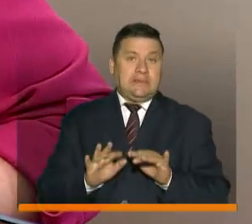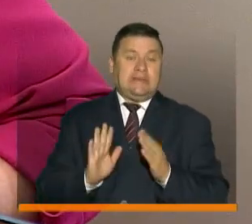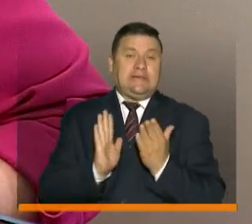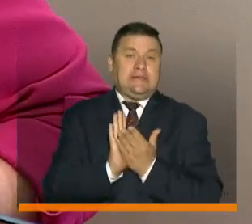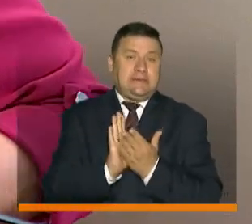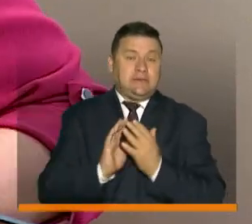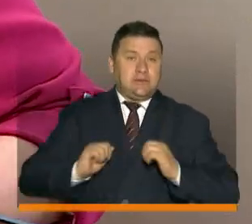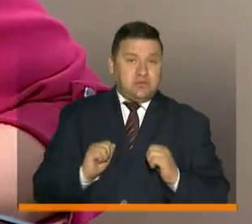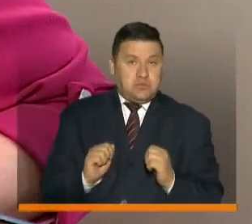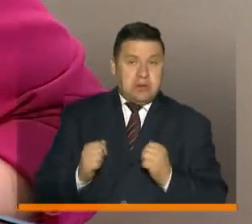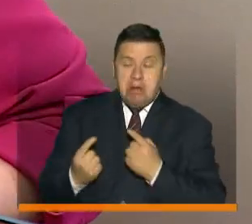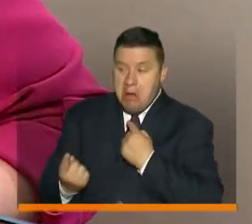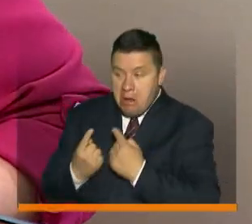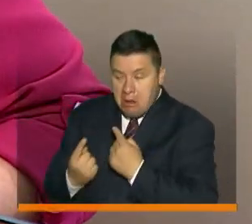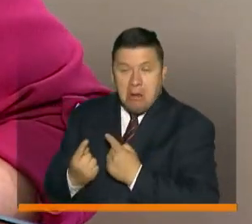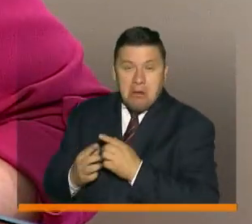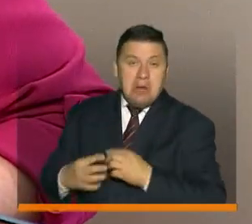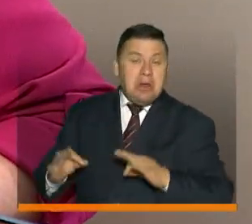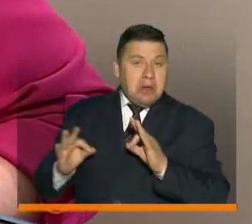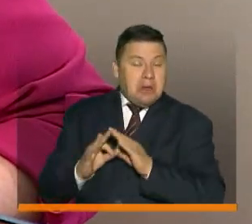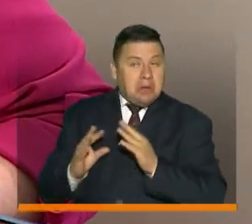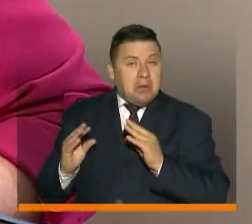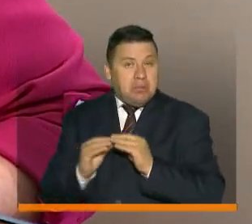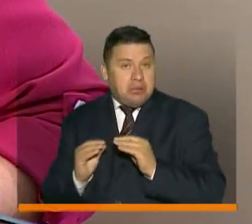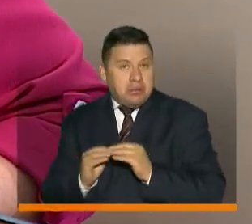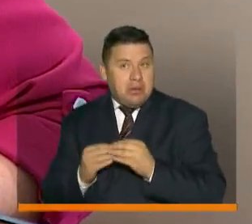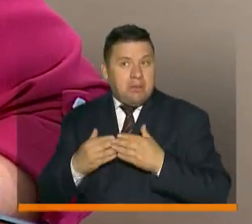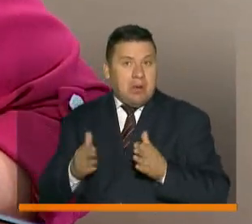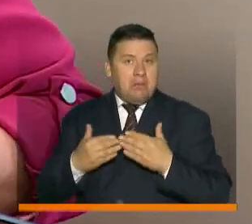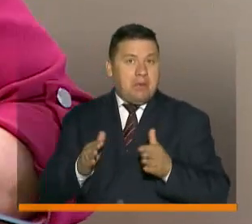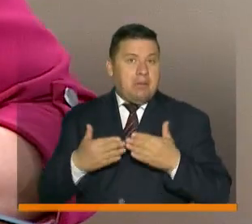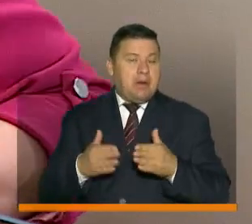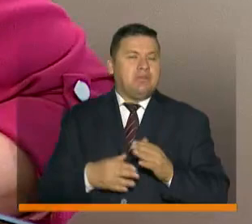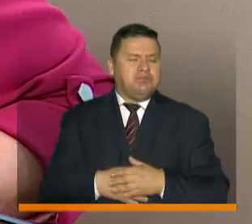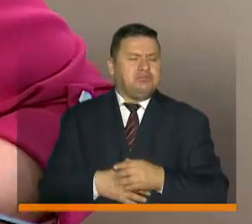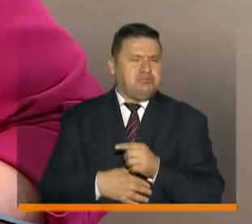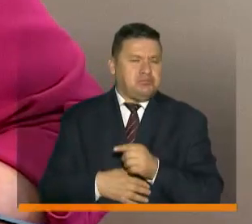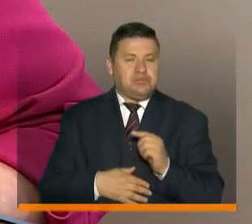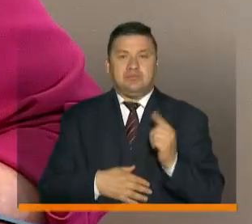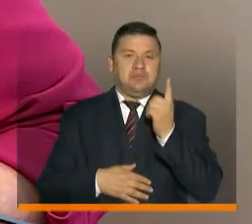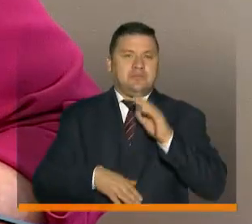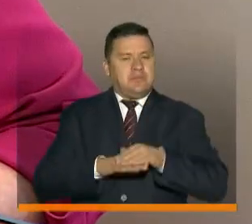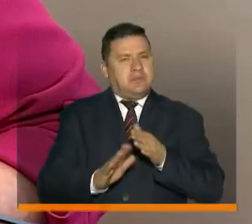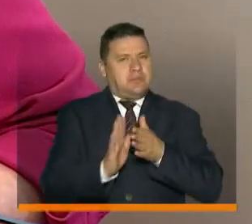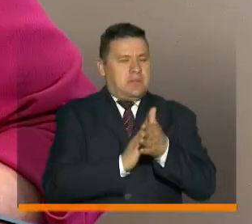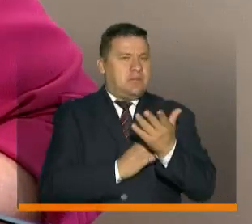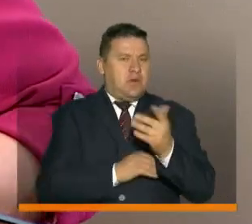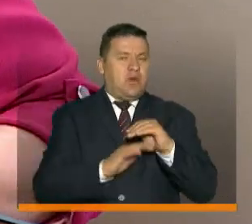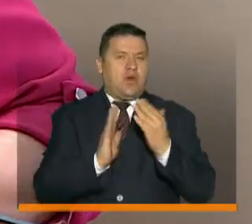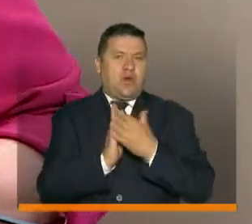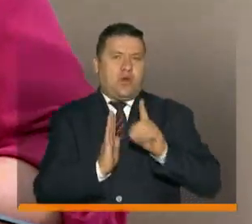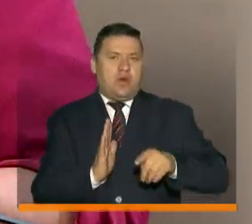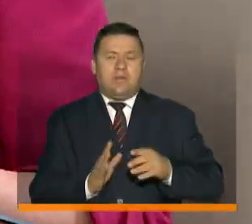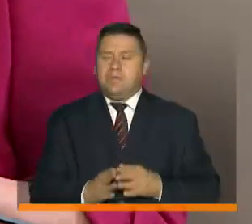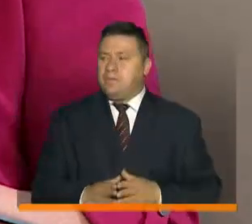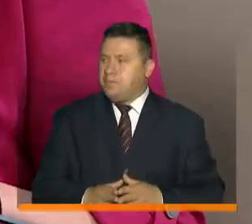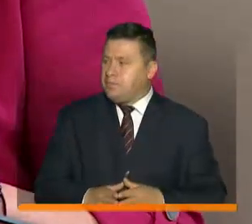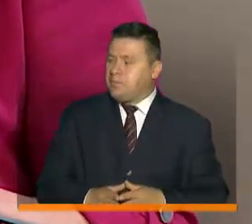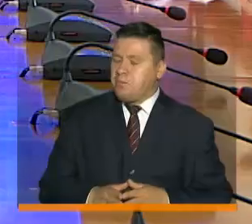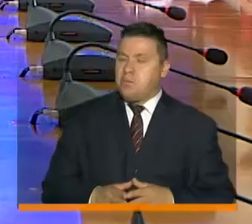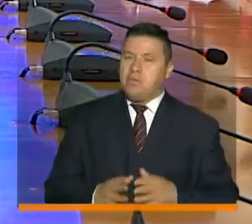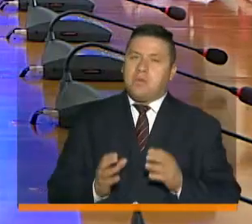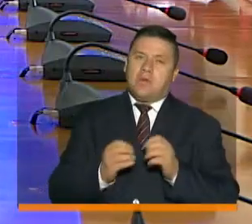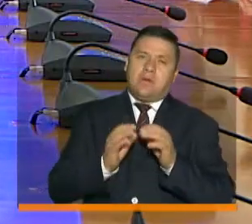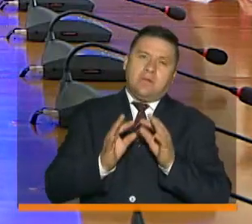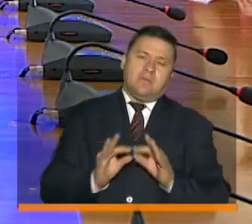de Educación de Bogotá, y que será también muy importante para la activación del sector. Este sería el primer mensaje a nivel de colegios, presidente. Y algo